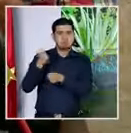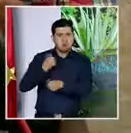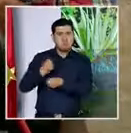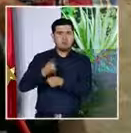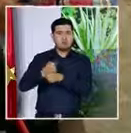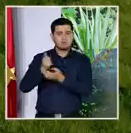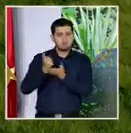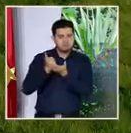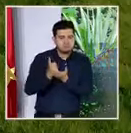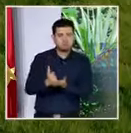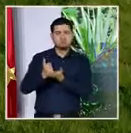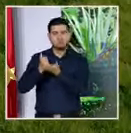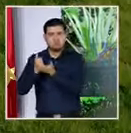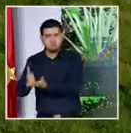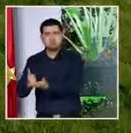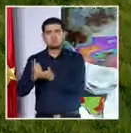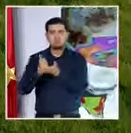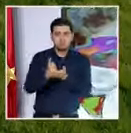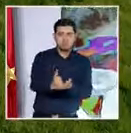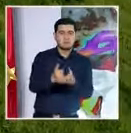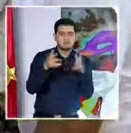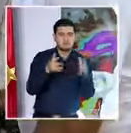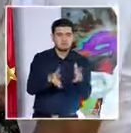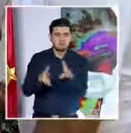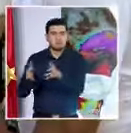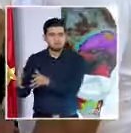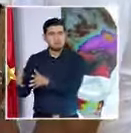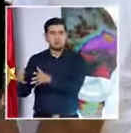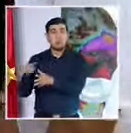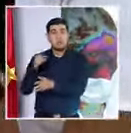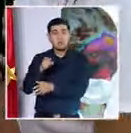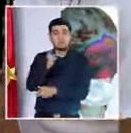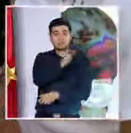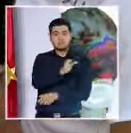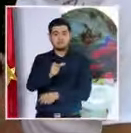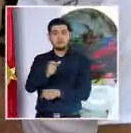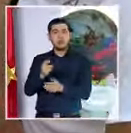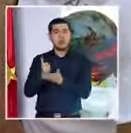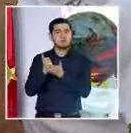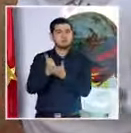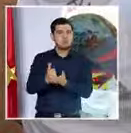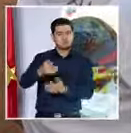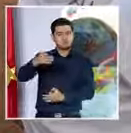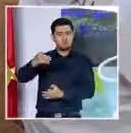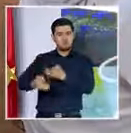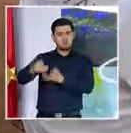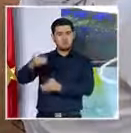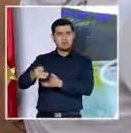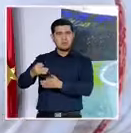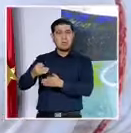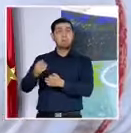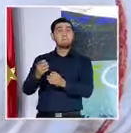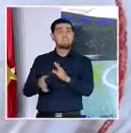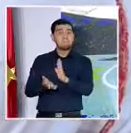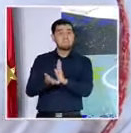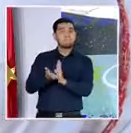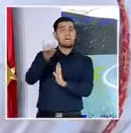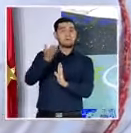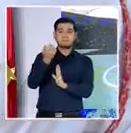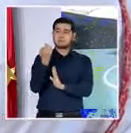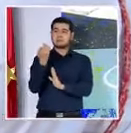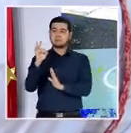libre y desarrollo de la vocación productiva. 2.000 adultos mayores recibieron asistencia jurídica. 13 centros de protección del